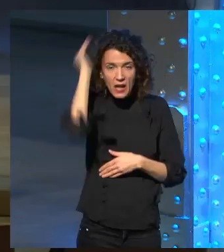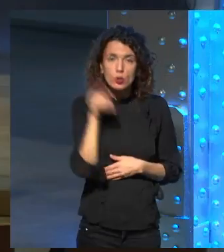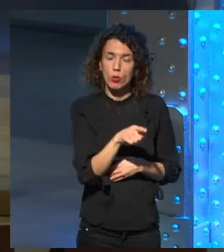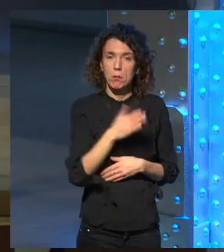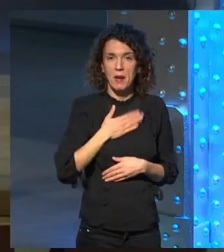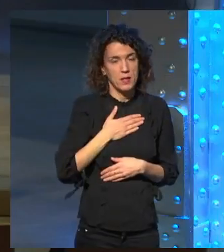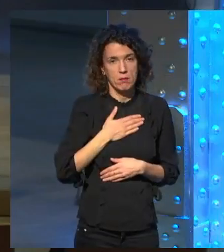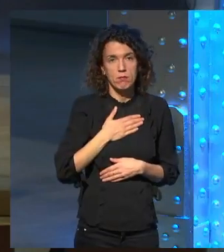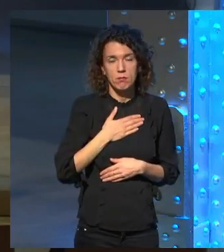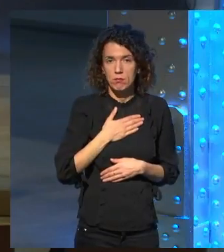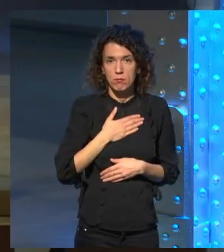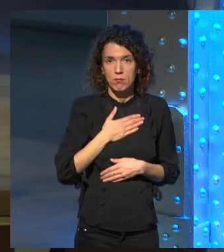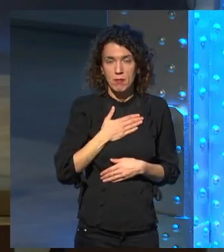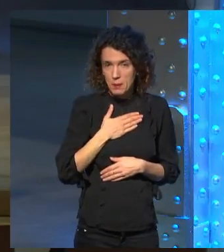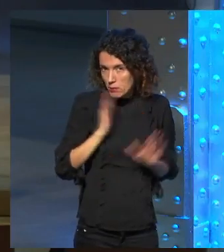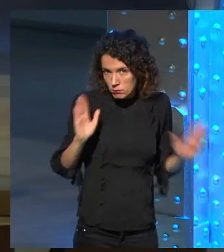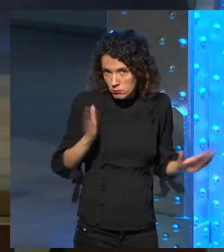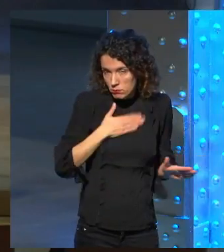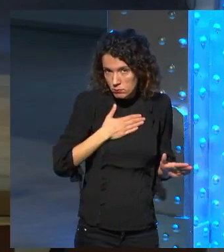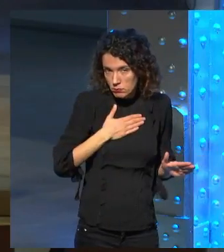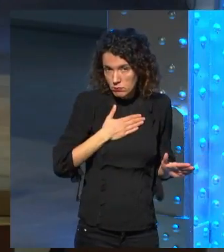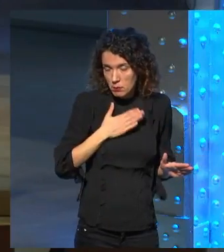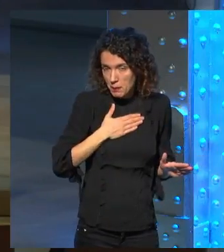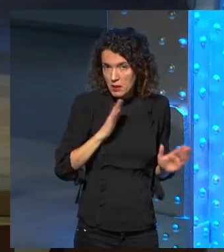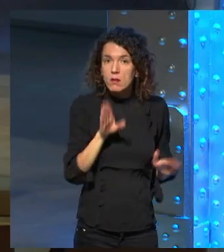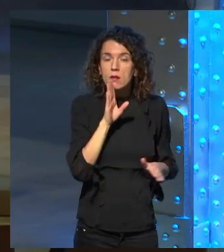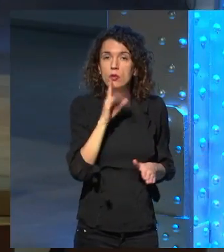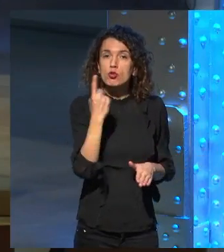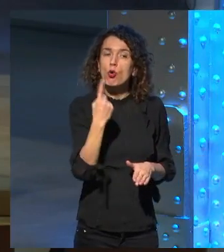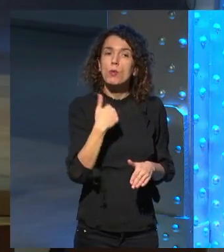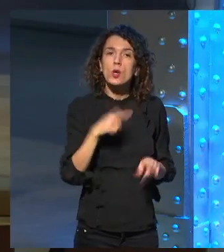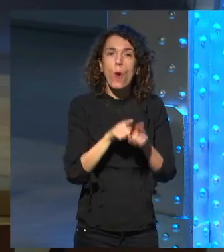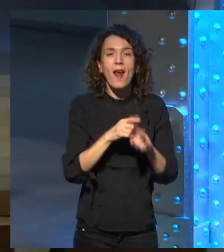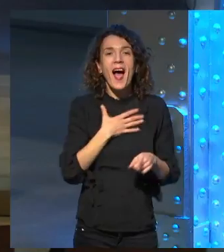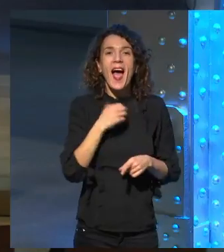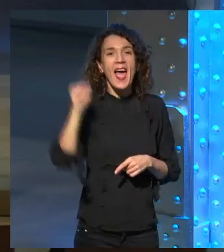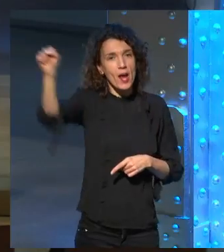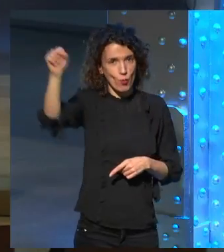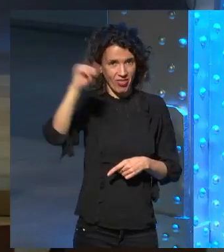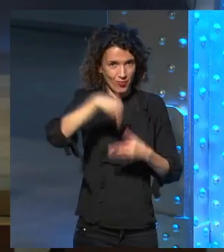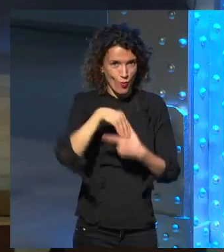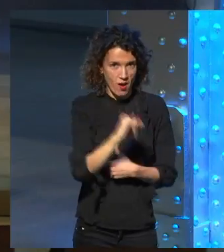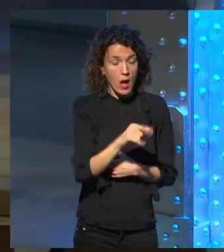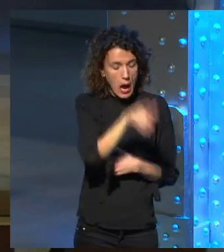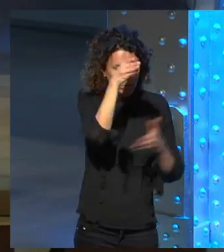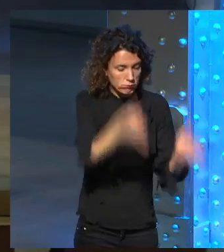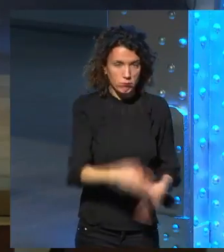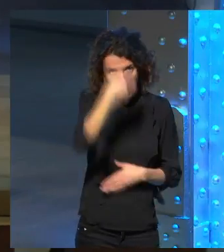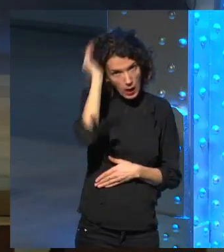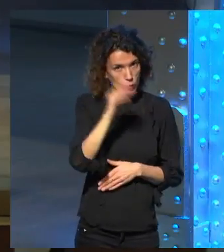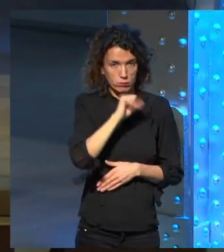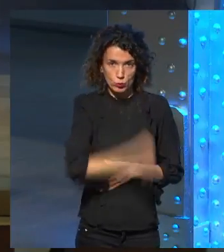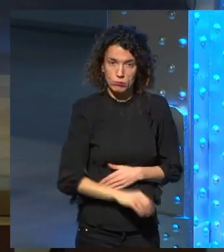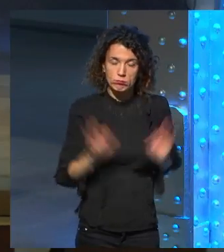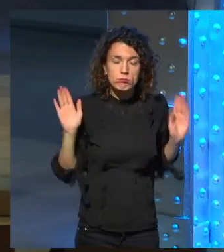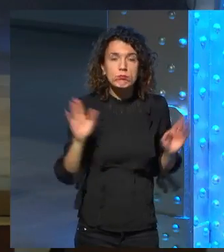es para mí, ya digo, he dicho antes que para mí, yo tengo ciertos héroes y él es uno de ellos, ¿no? Y una de